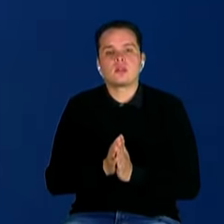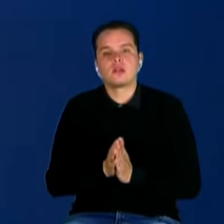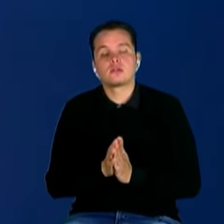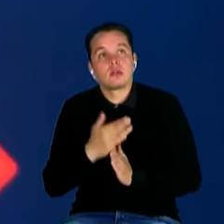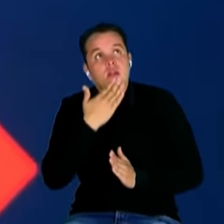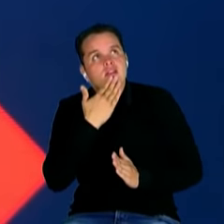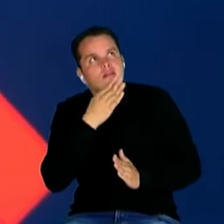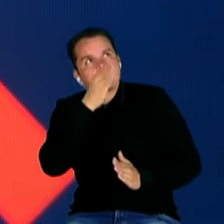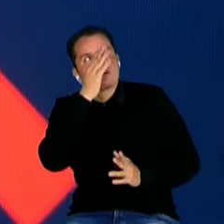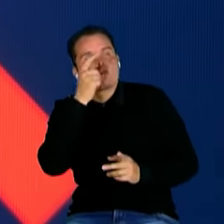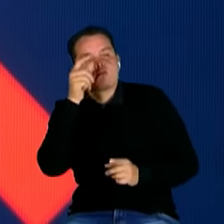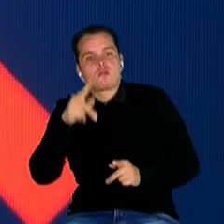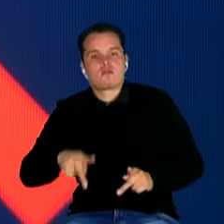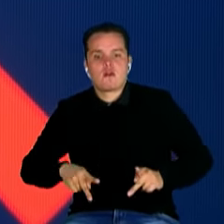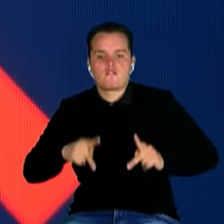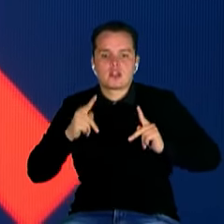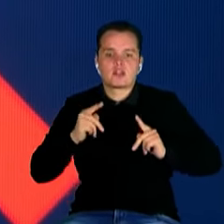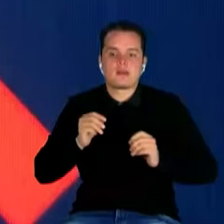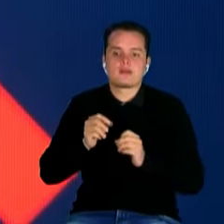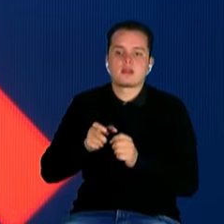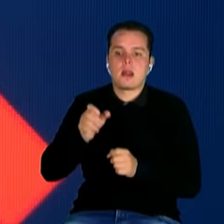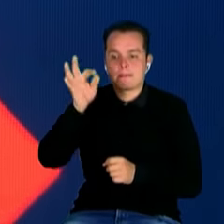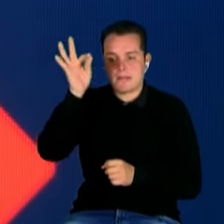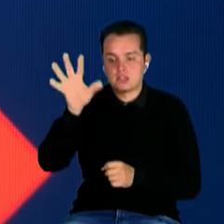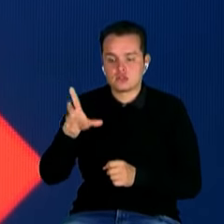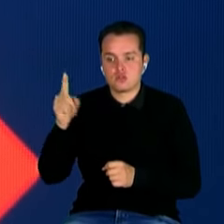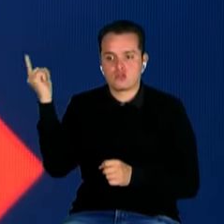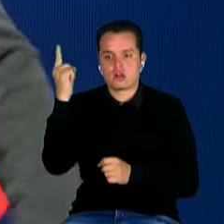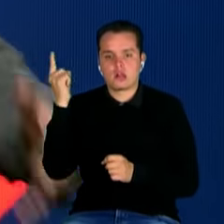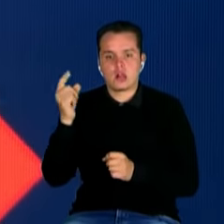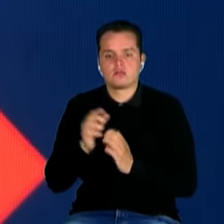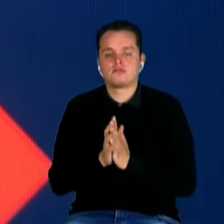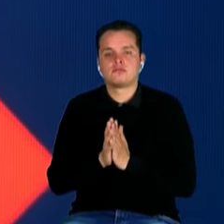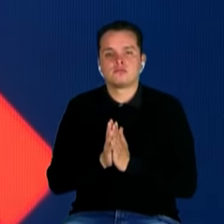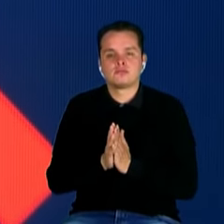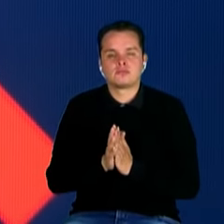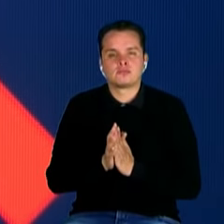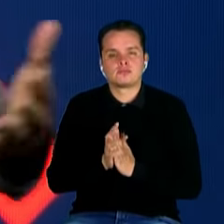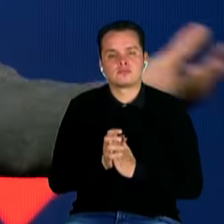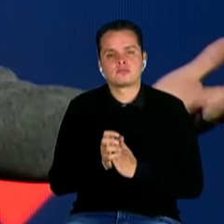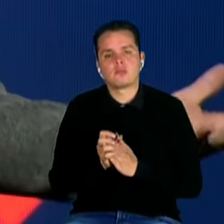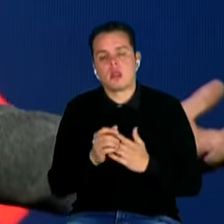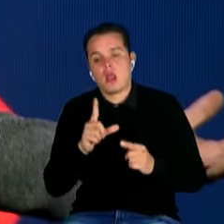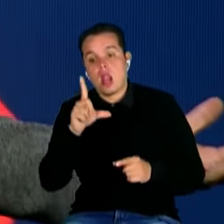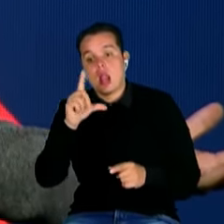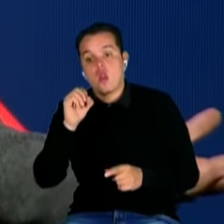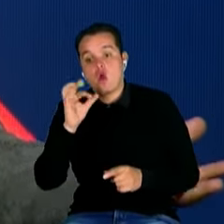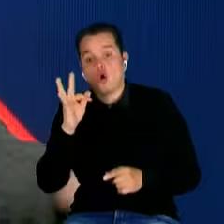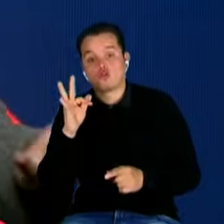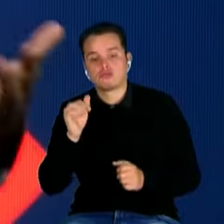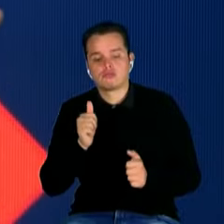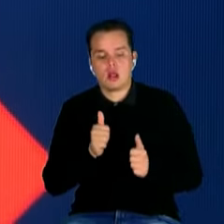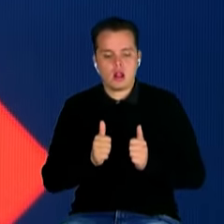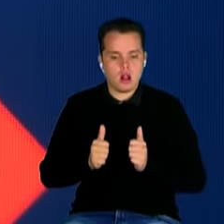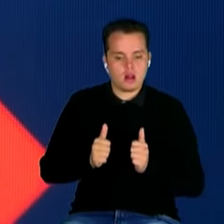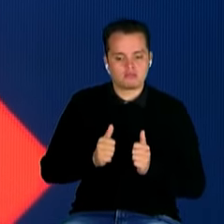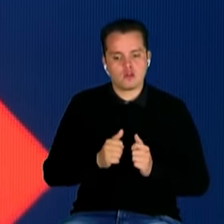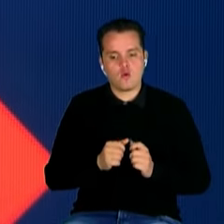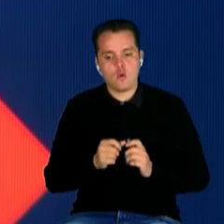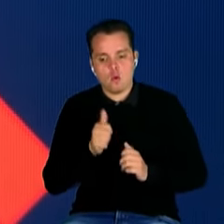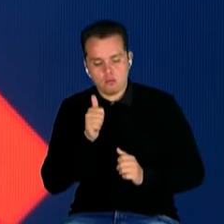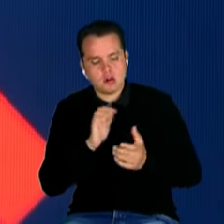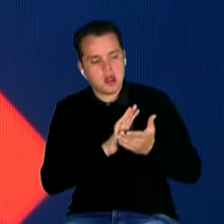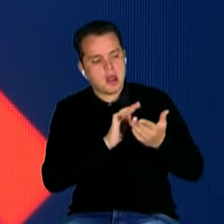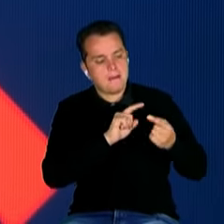Damos gracias a Dios por la vida de ellos. Entonces Lot, al andar con una buena cobertura, una buena